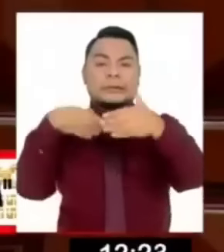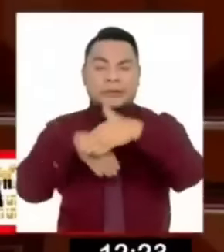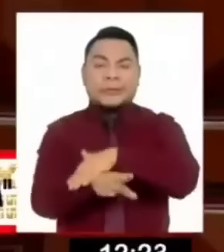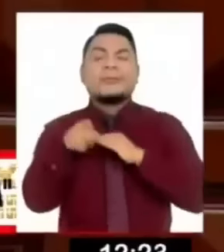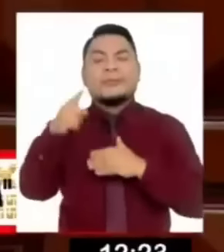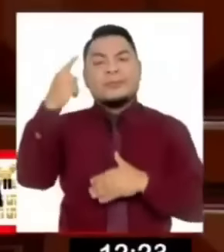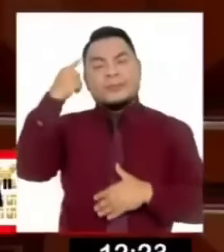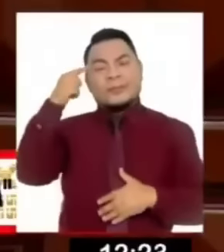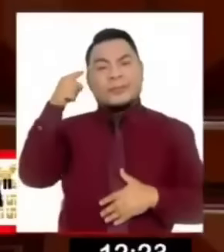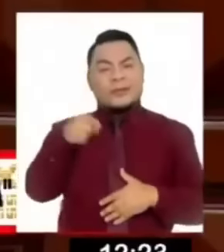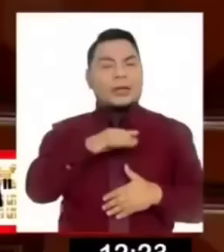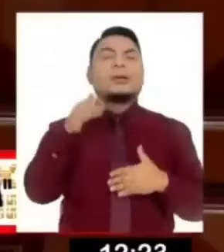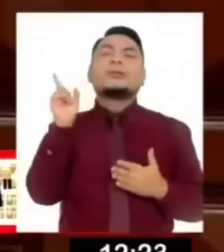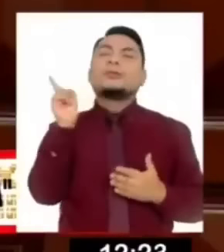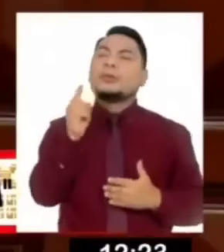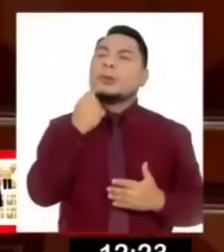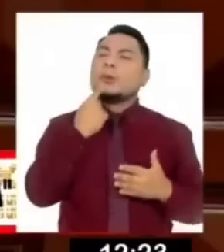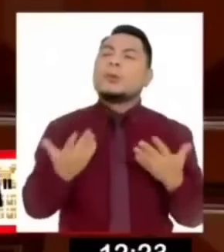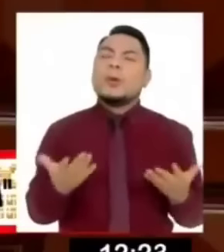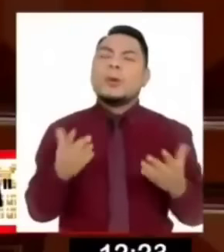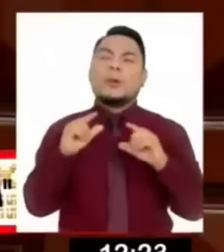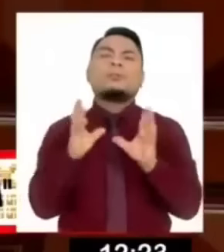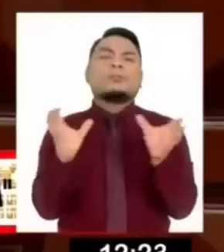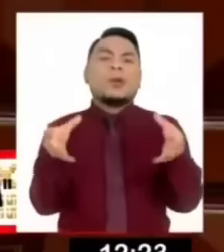la intervención no genere